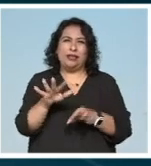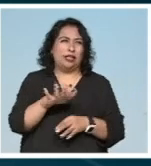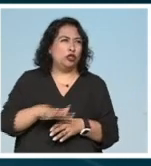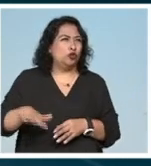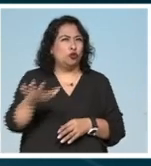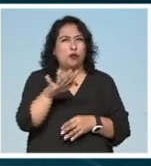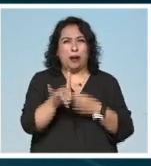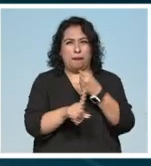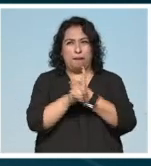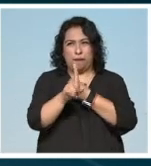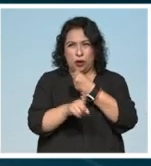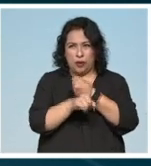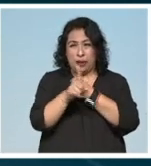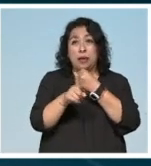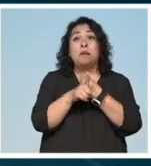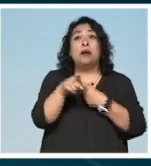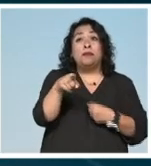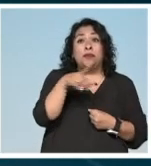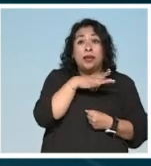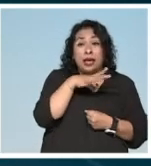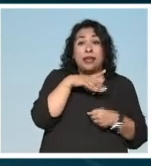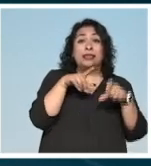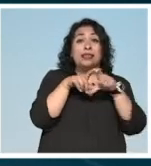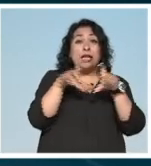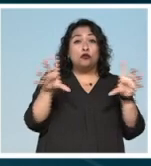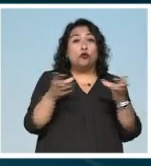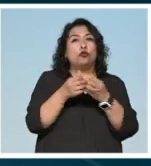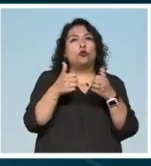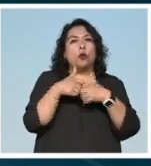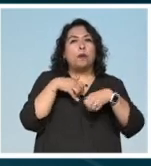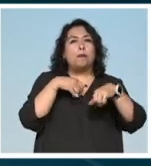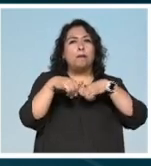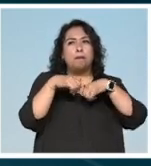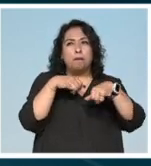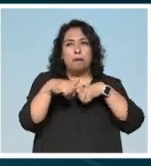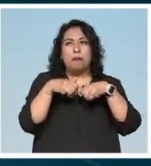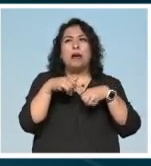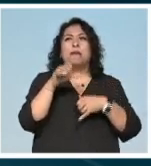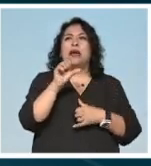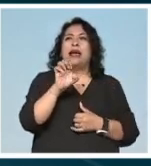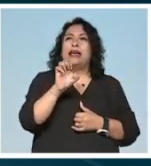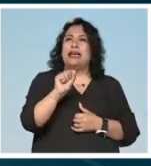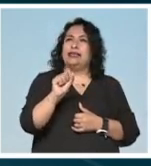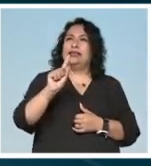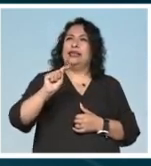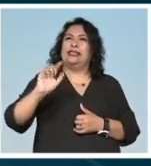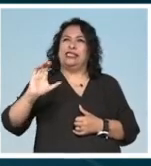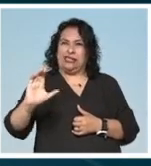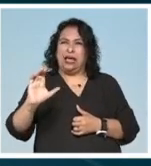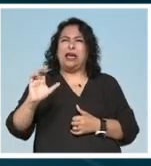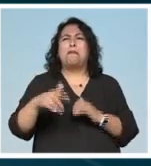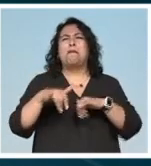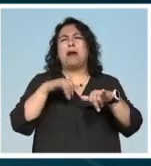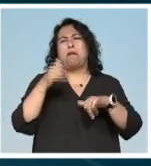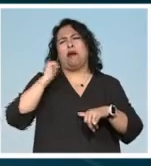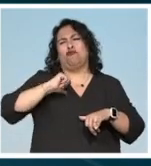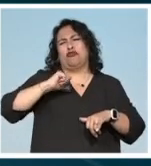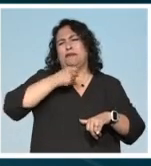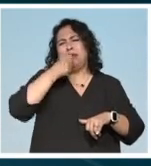del conflicto, ¿no? Entonces ahí hay un texto que acompaña un mapa de la Secretaría de Comunicaciones y Transportes, aunque el mapa es viejo, muestra muy bien